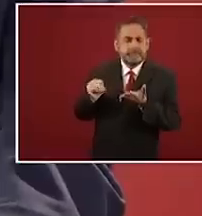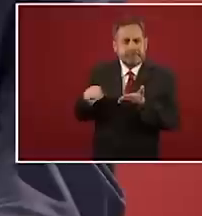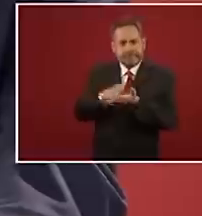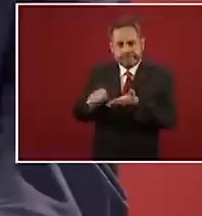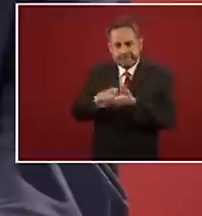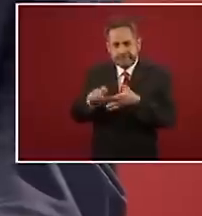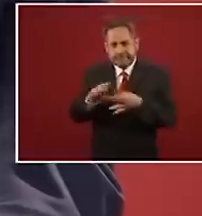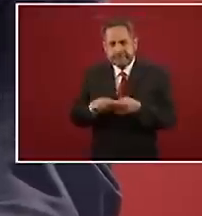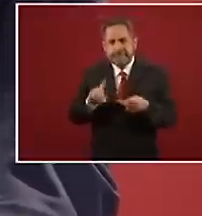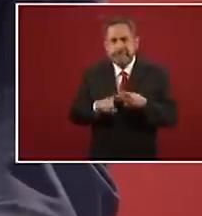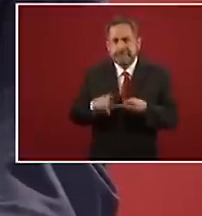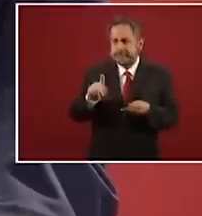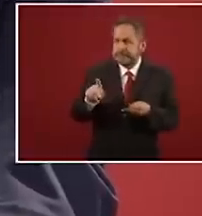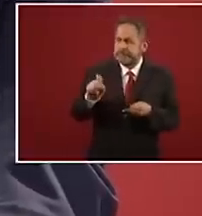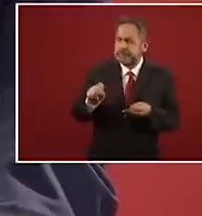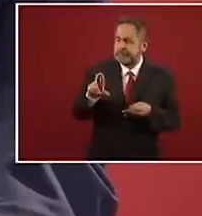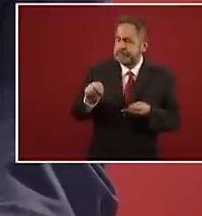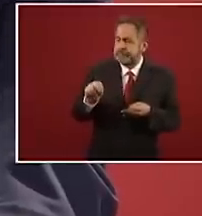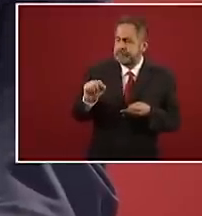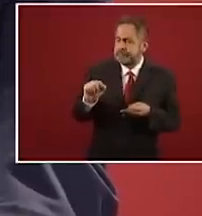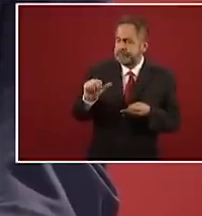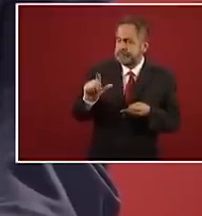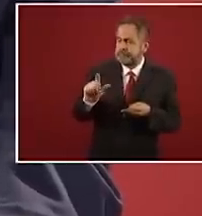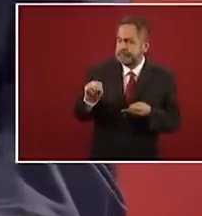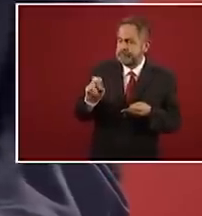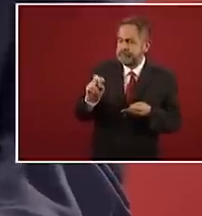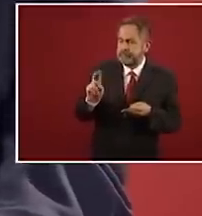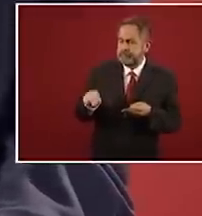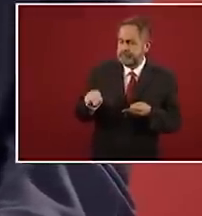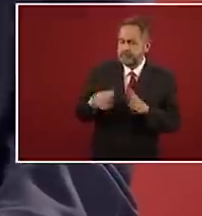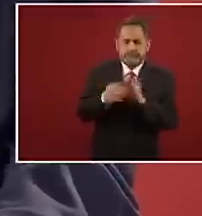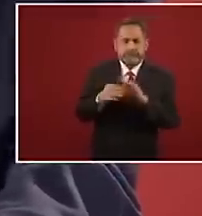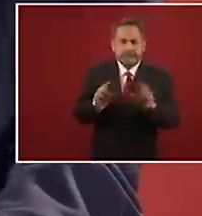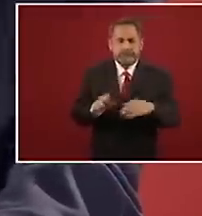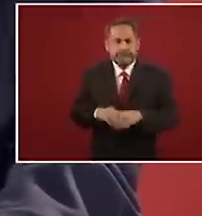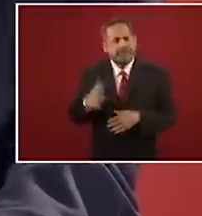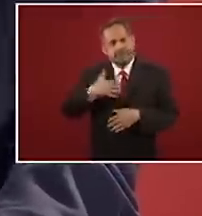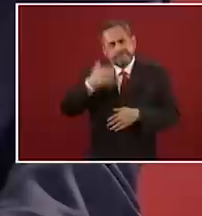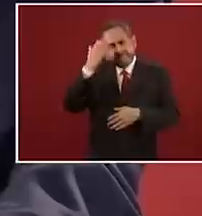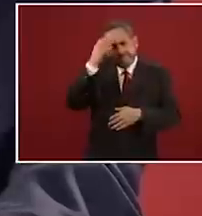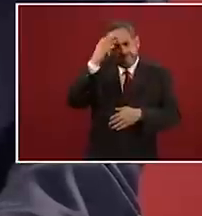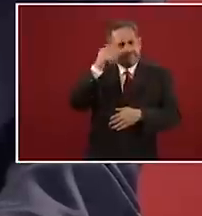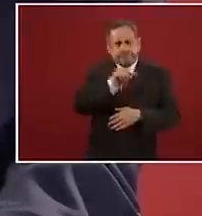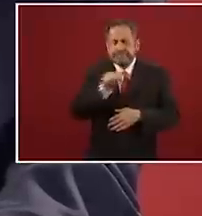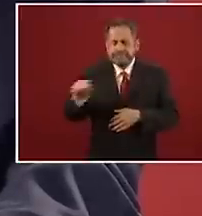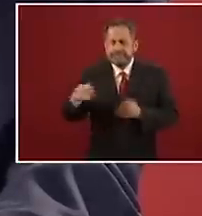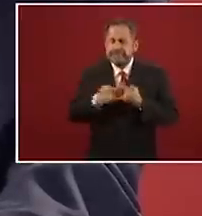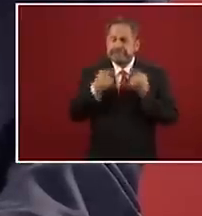y también Pedro Salmerón, pero como conozco esto, sé